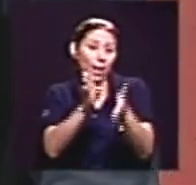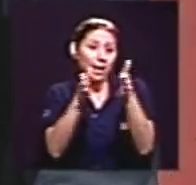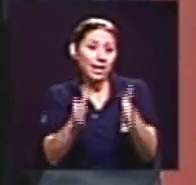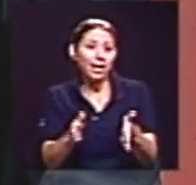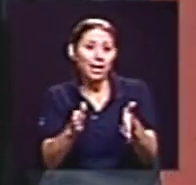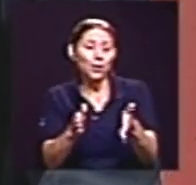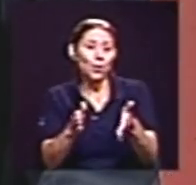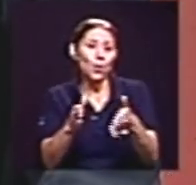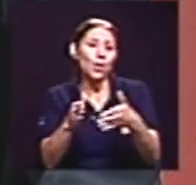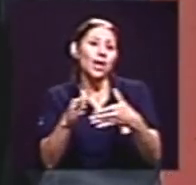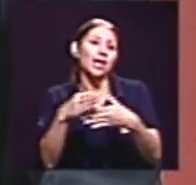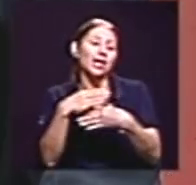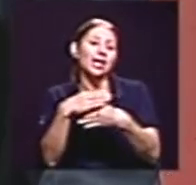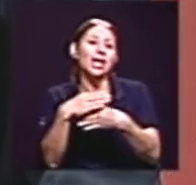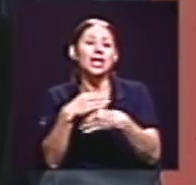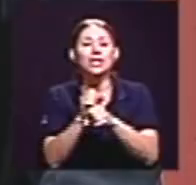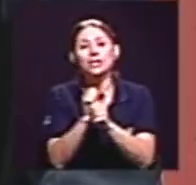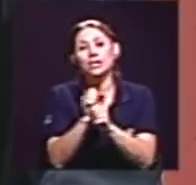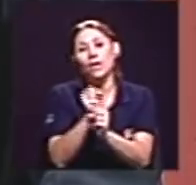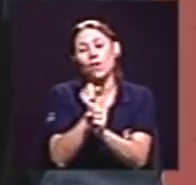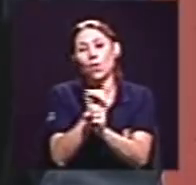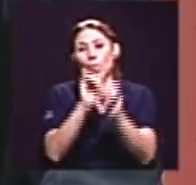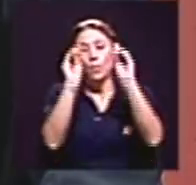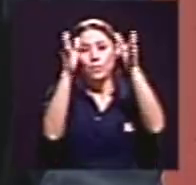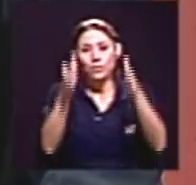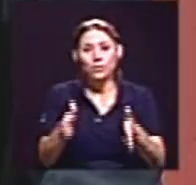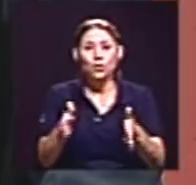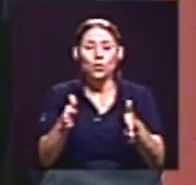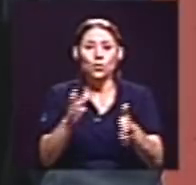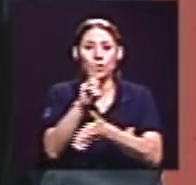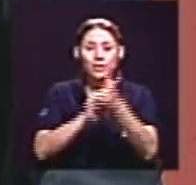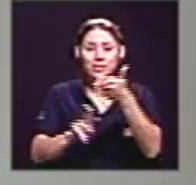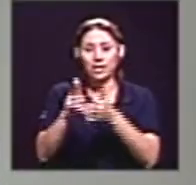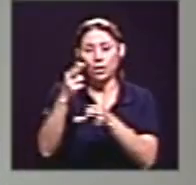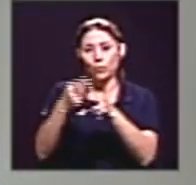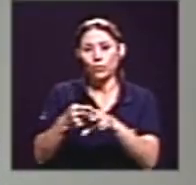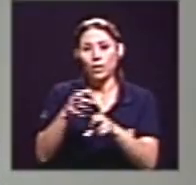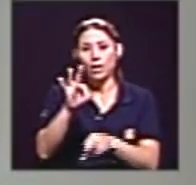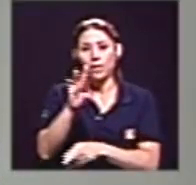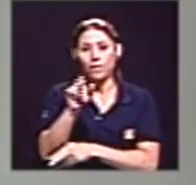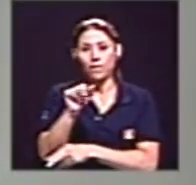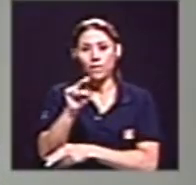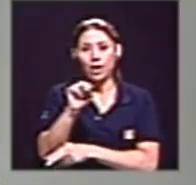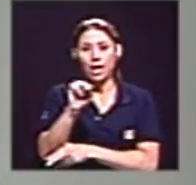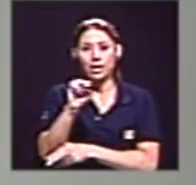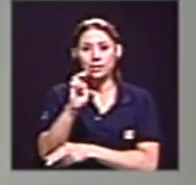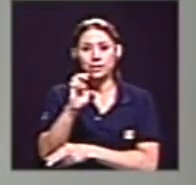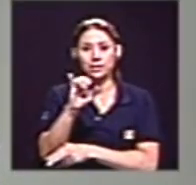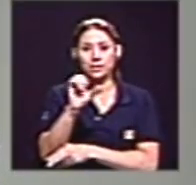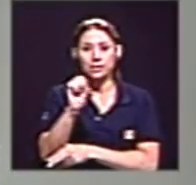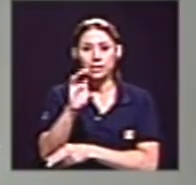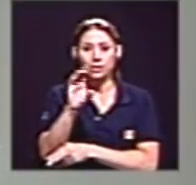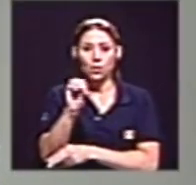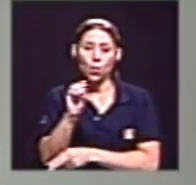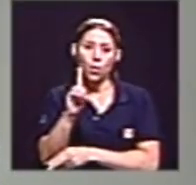que hizo de profesor universitario, a don Francisco de Paula Gutiérrez, quien